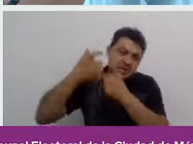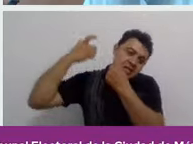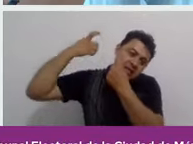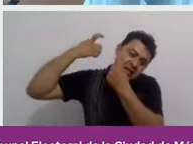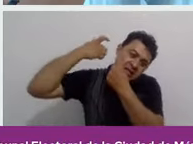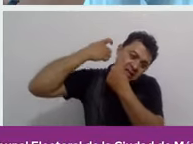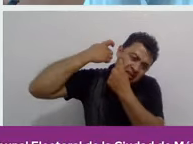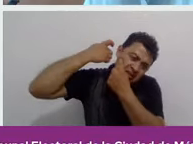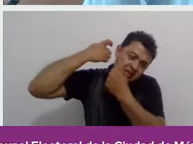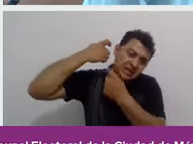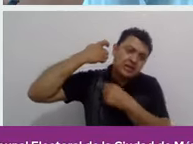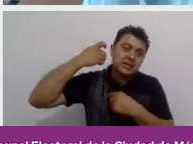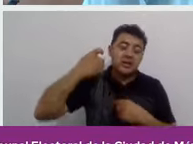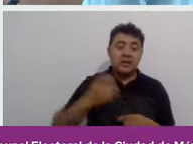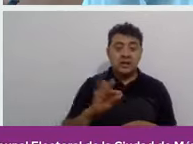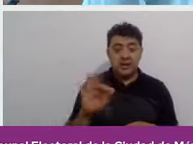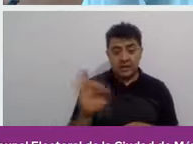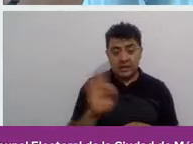desayunó y discutió